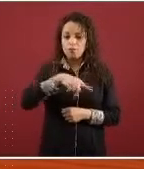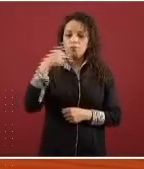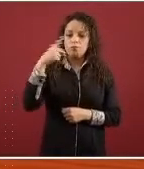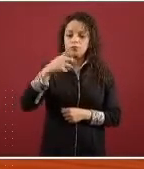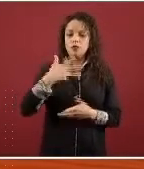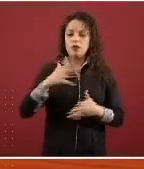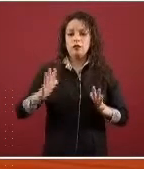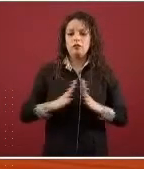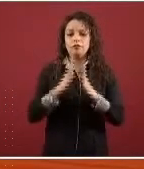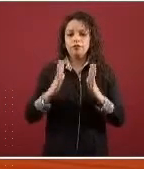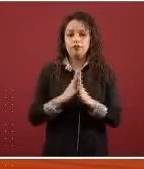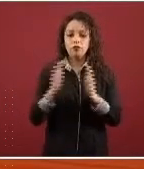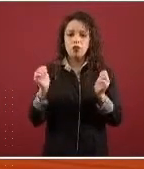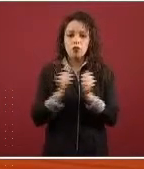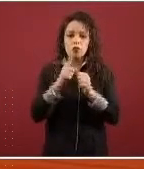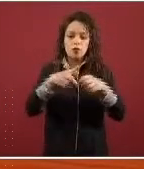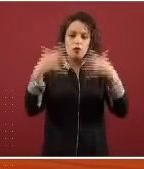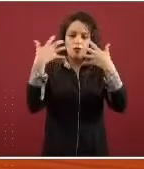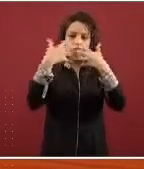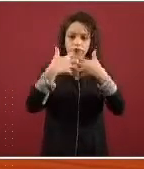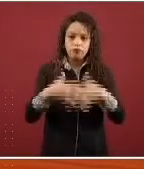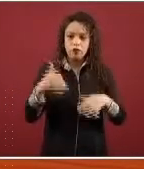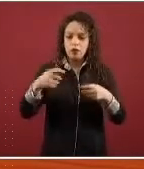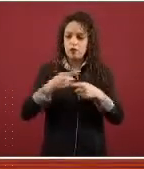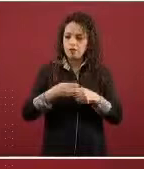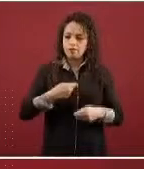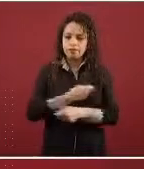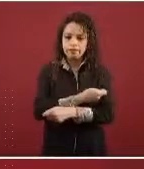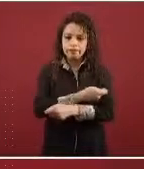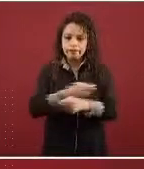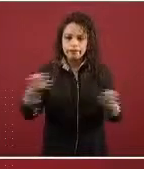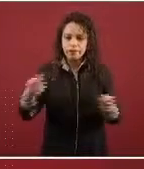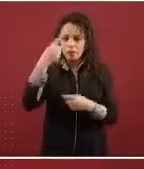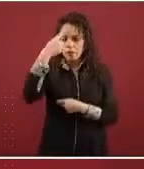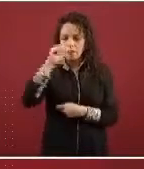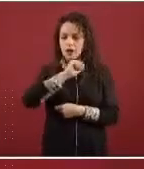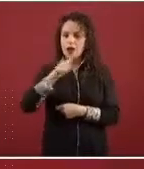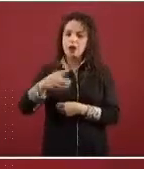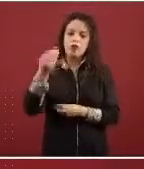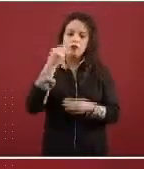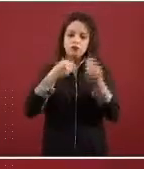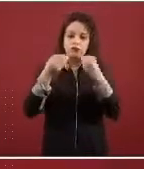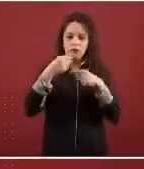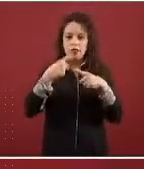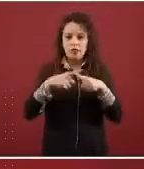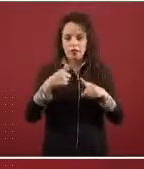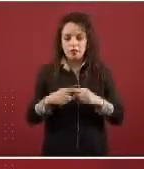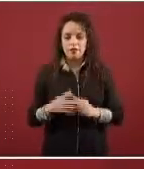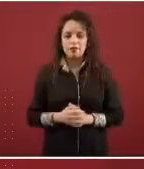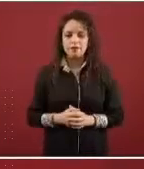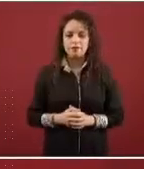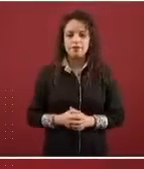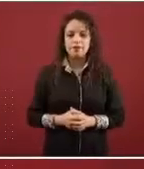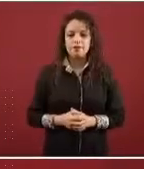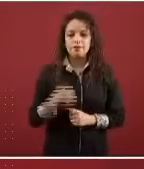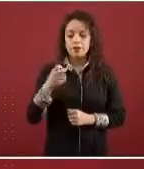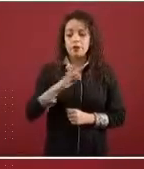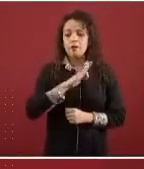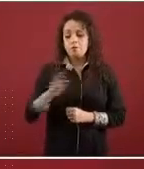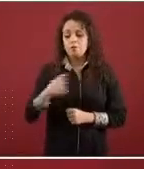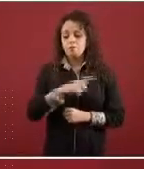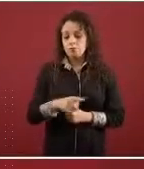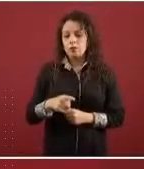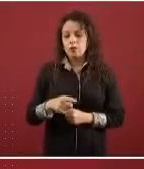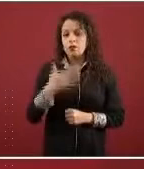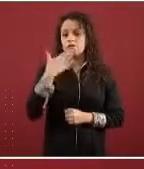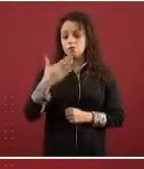participan en la producción y distribución de la canasta básica para llevar a cabo acciones eficaces que garanticen el abasto a toda